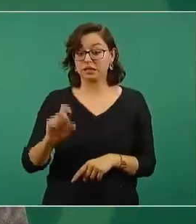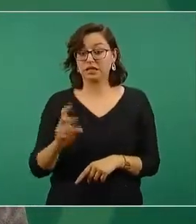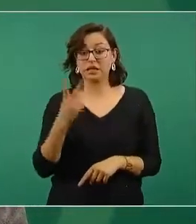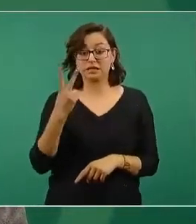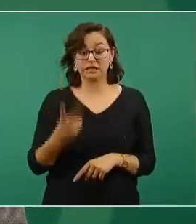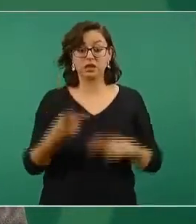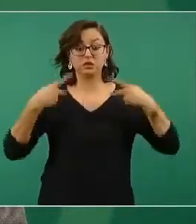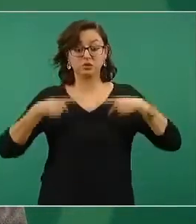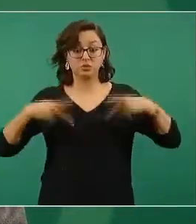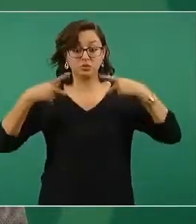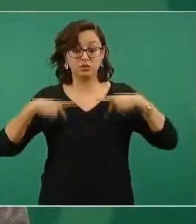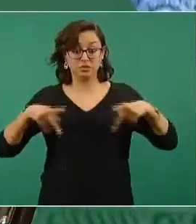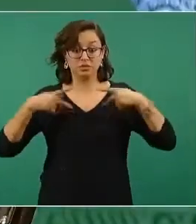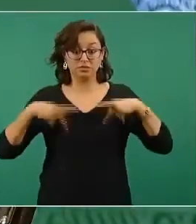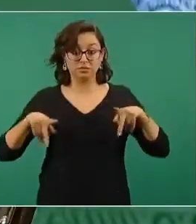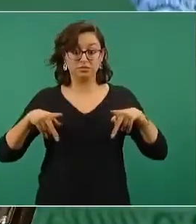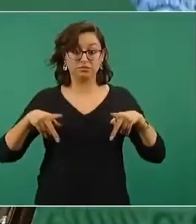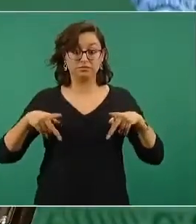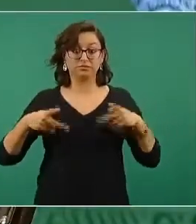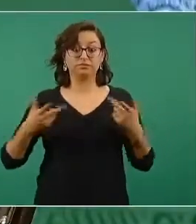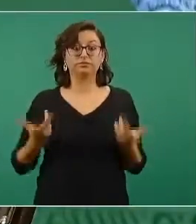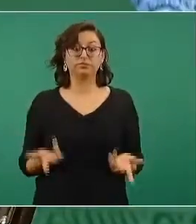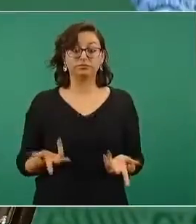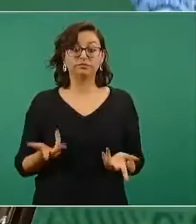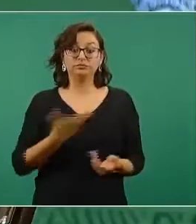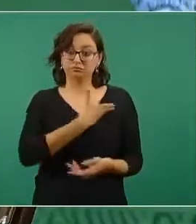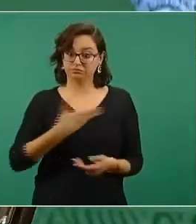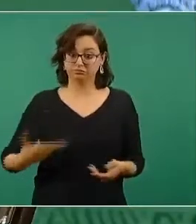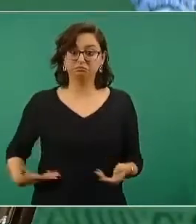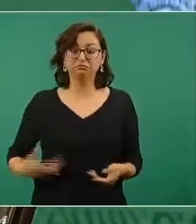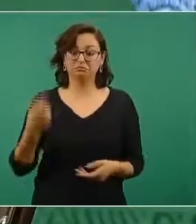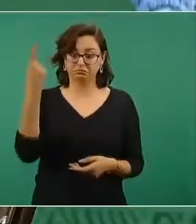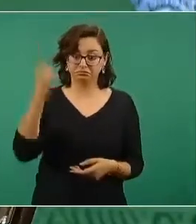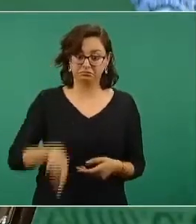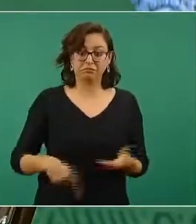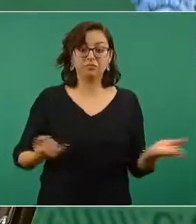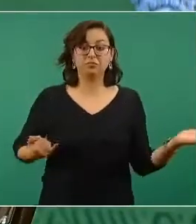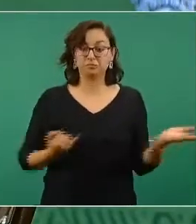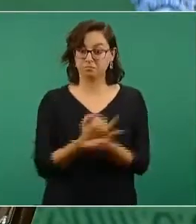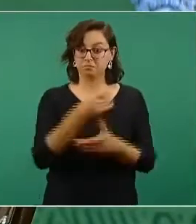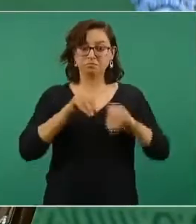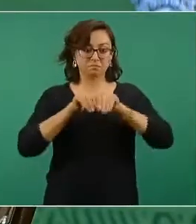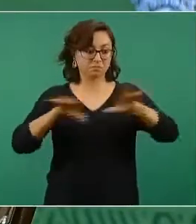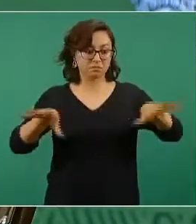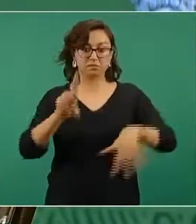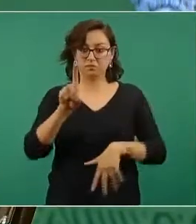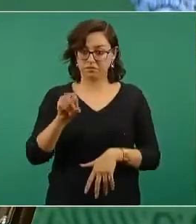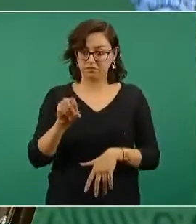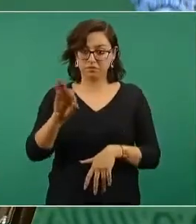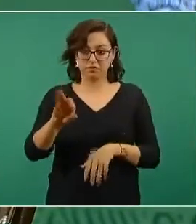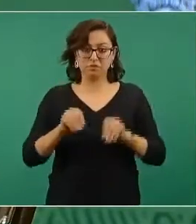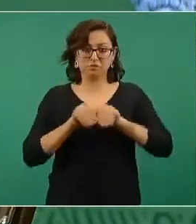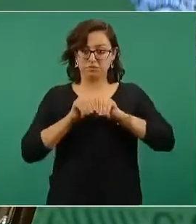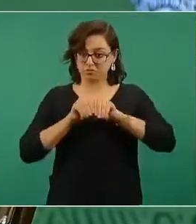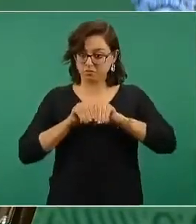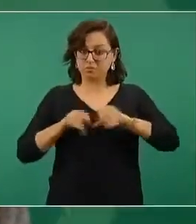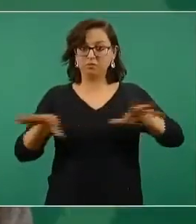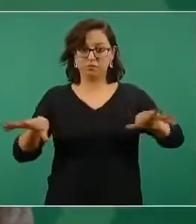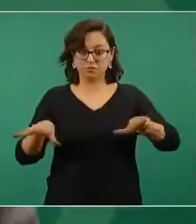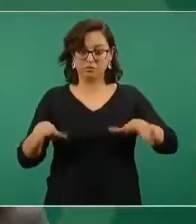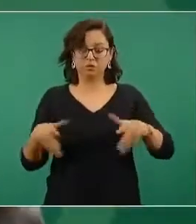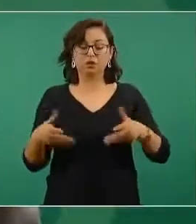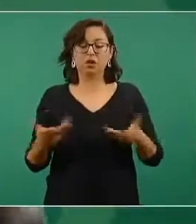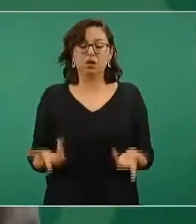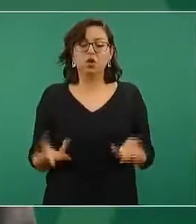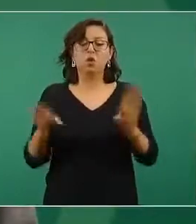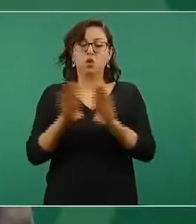enlaces. Hubo este decreto, hay un decreto que también es público, que se publicó en el Diario Oficial de la Federación, donde se definió